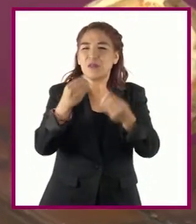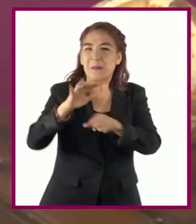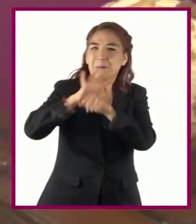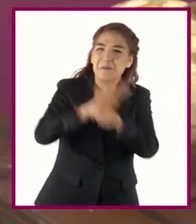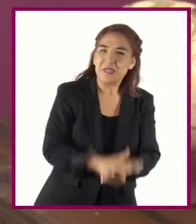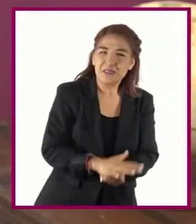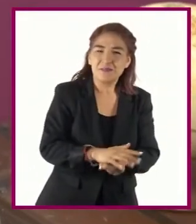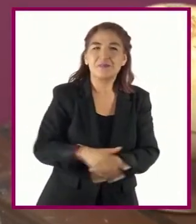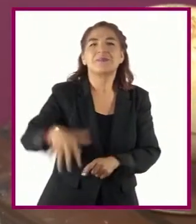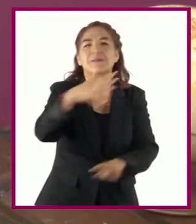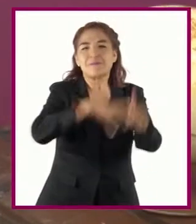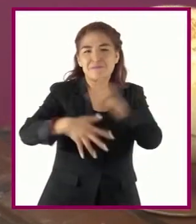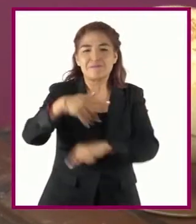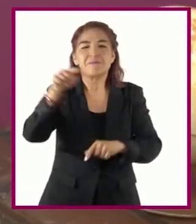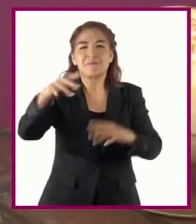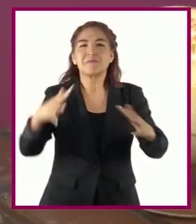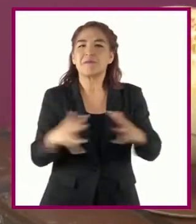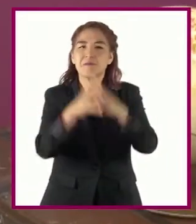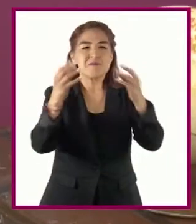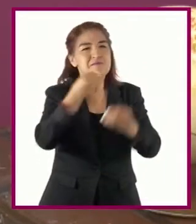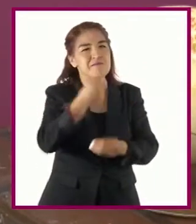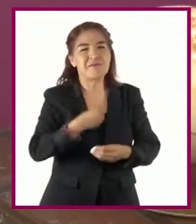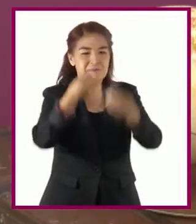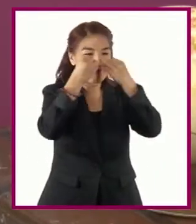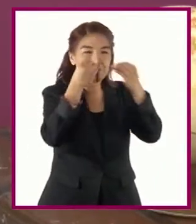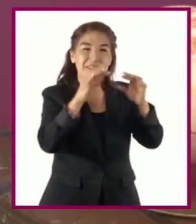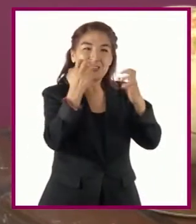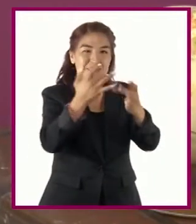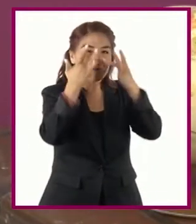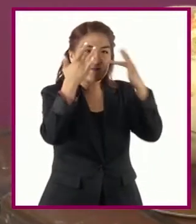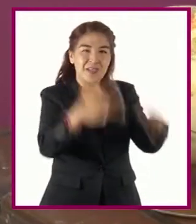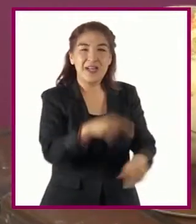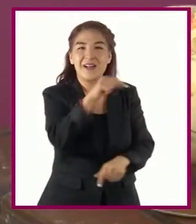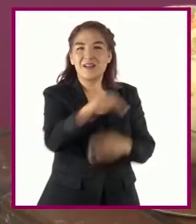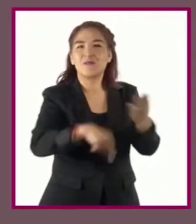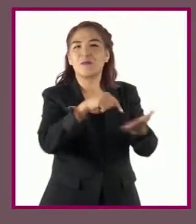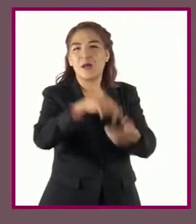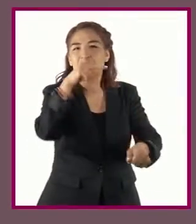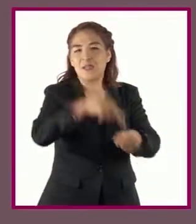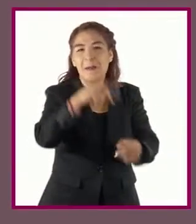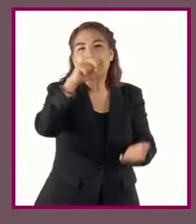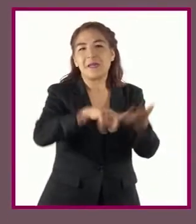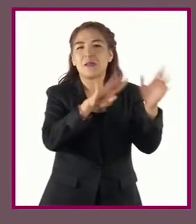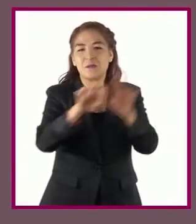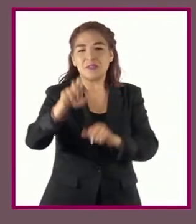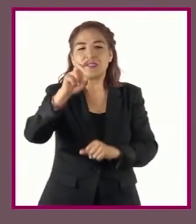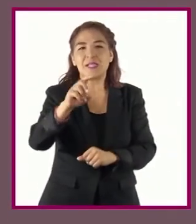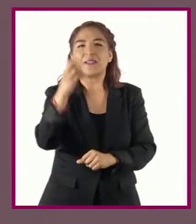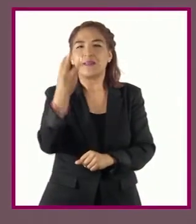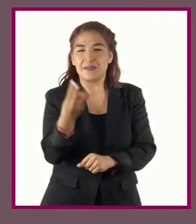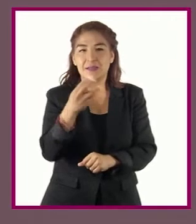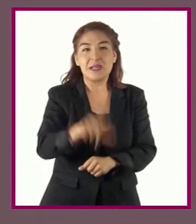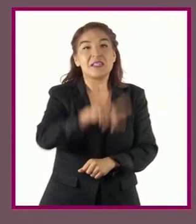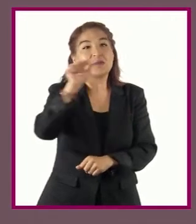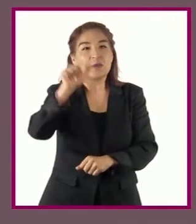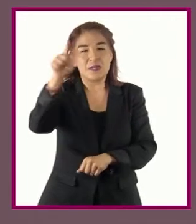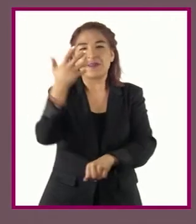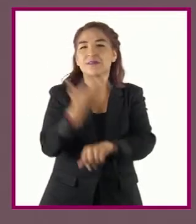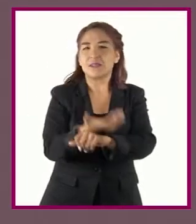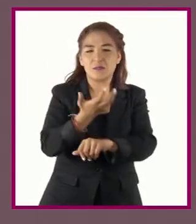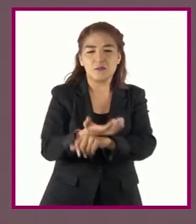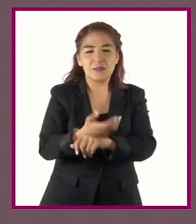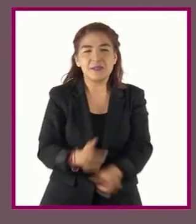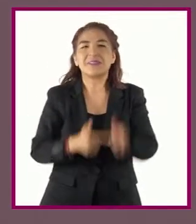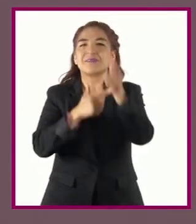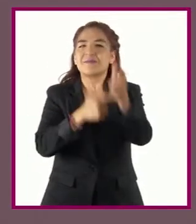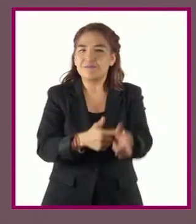obligaron a las tropas extranjeras a abandonar Nicaragua en 1933. No obstante, Estados Unidos de América